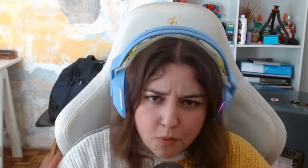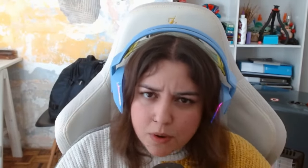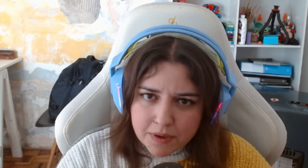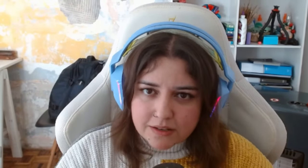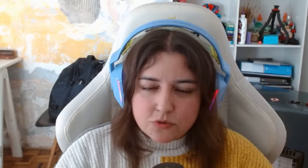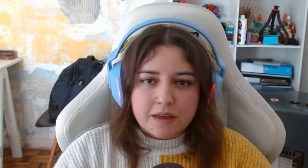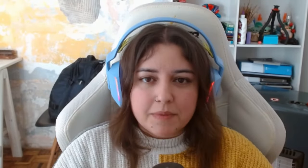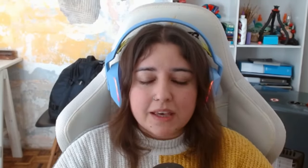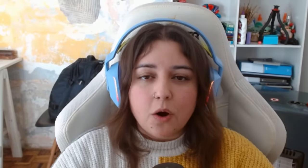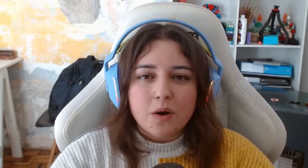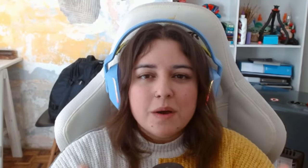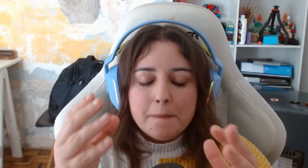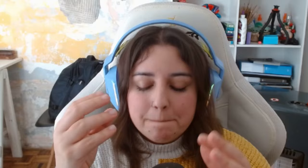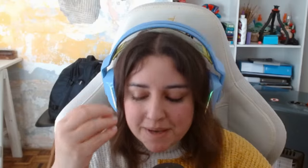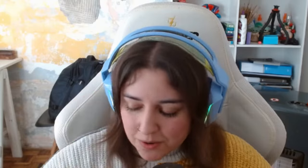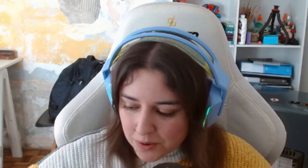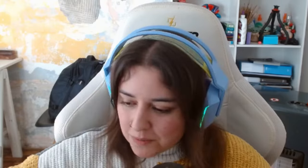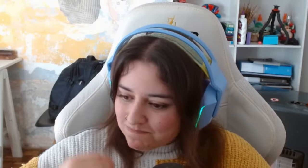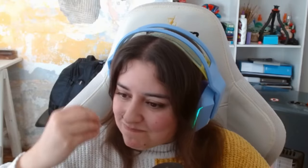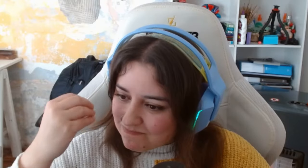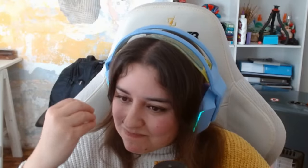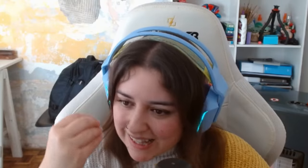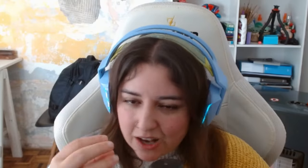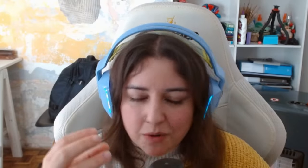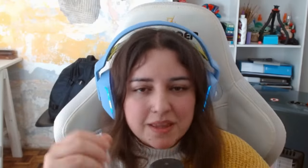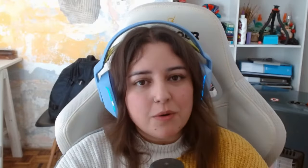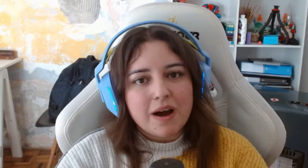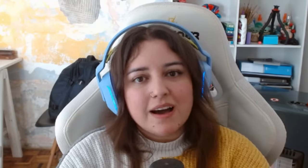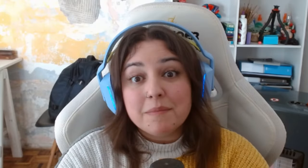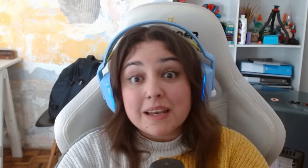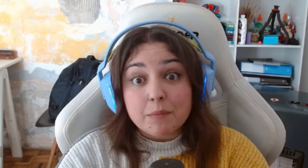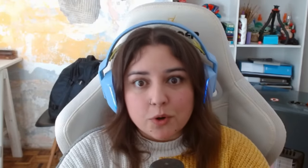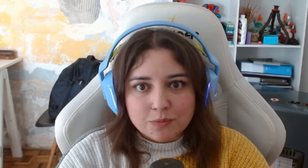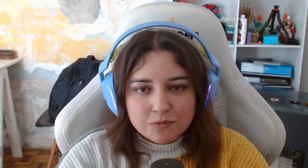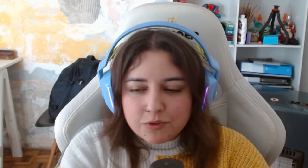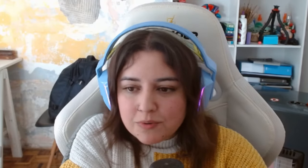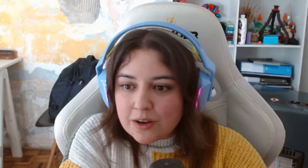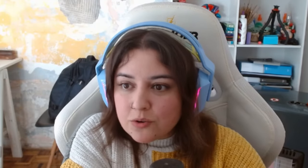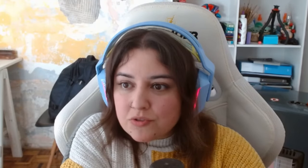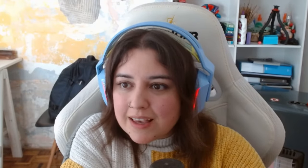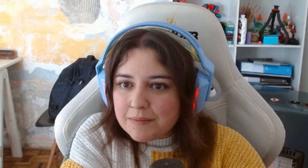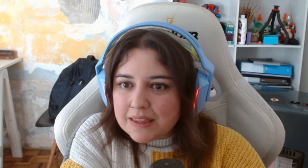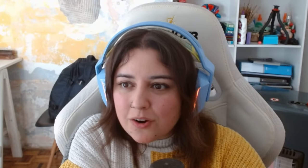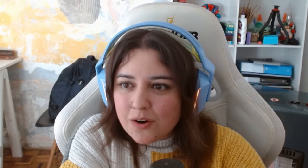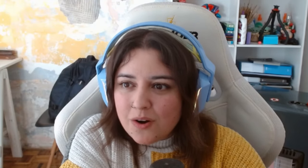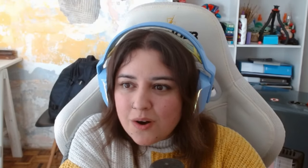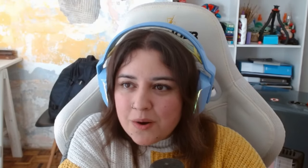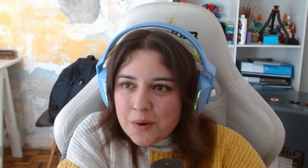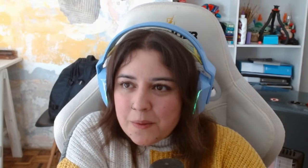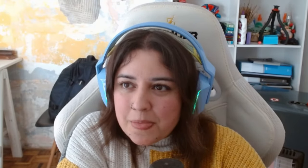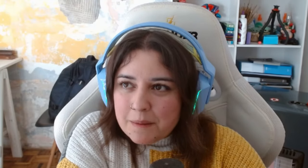comí muy bien en Ciudad de México, pero la comida de Oaxaca me enamoró. Fue una cosa que me